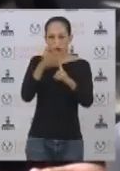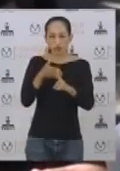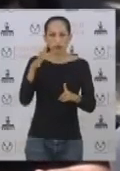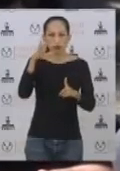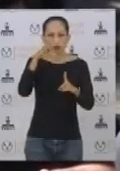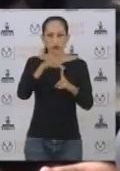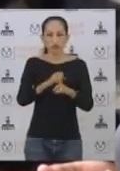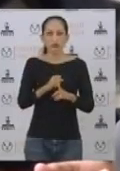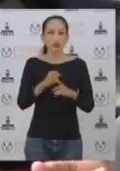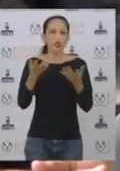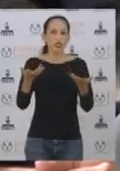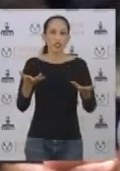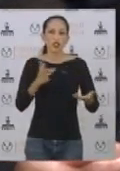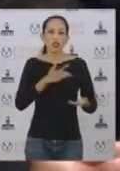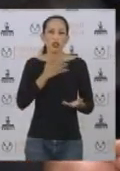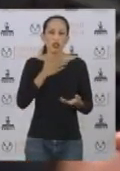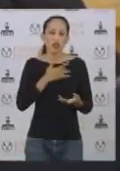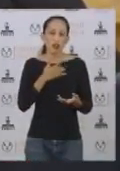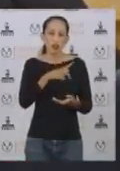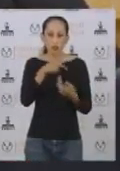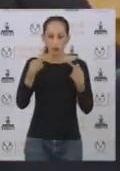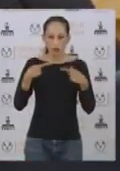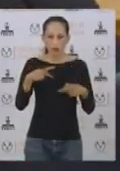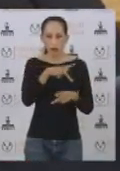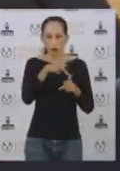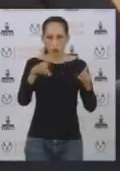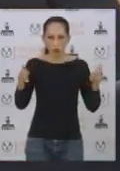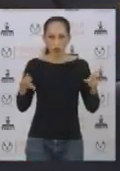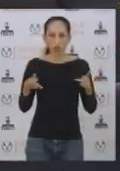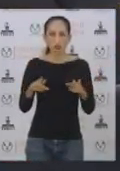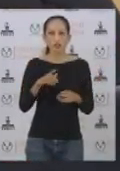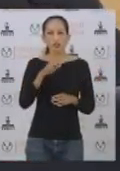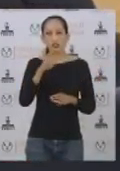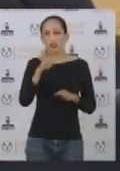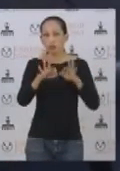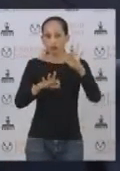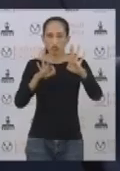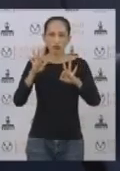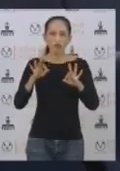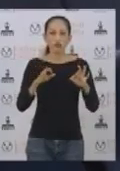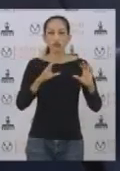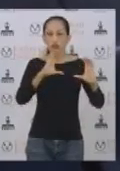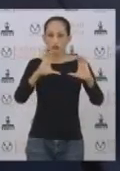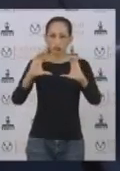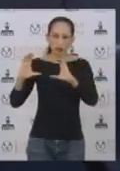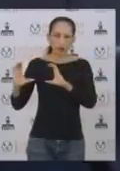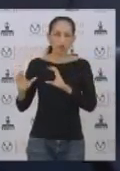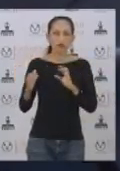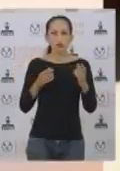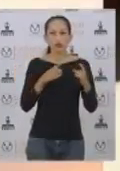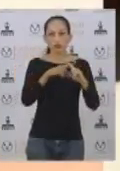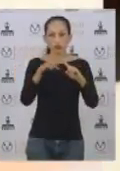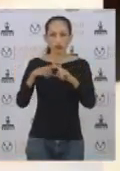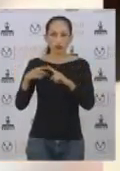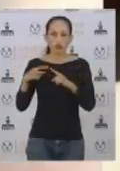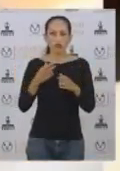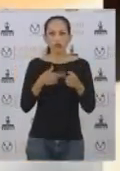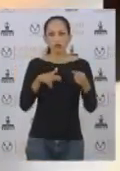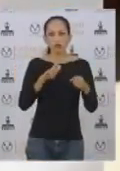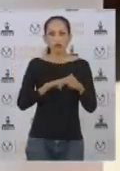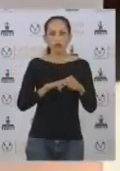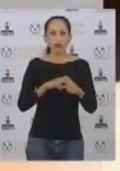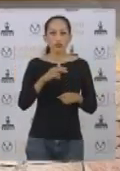las metas es sensibilizar a los productores y público asistente respecto al cuidado medioambiental en todas sus vertientes. Arturo